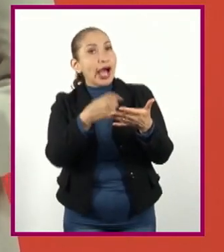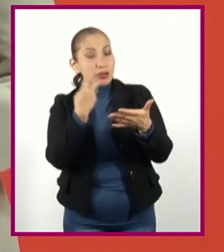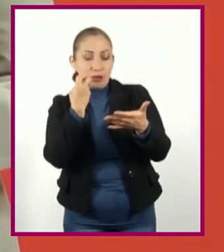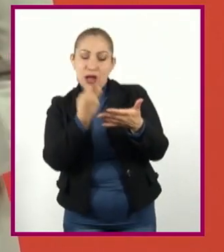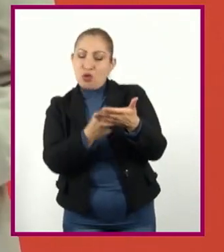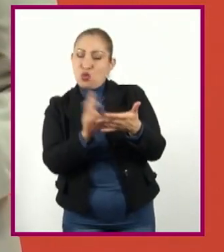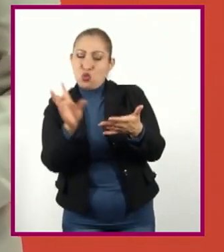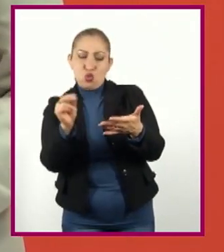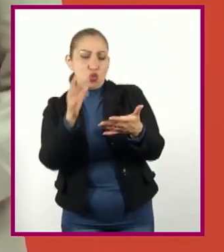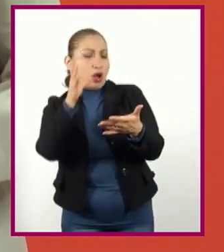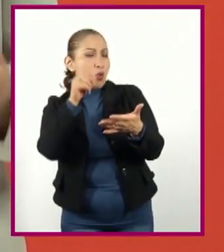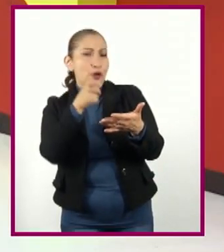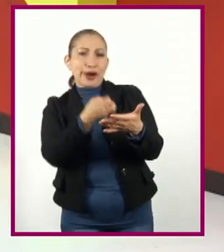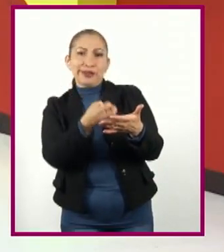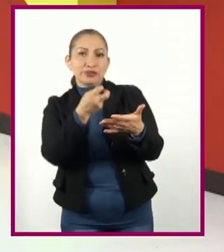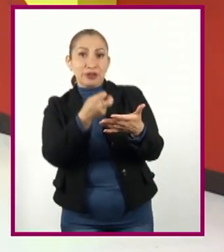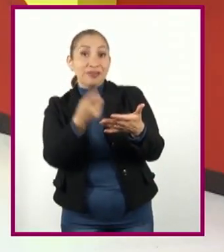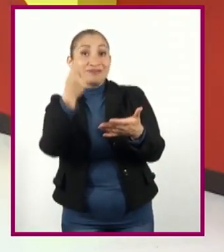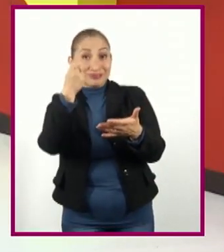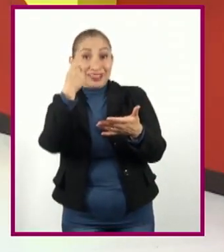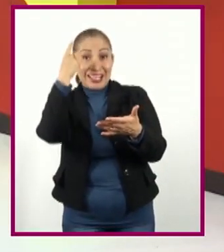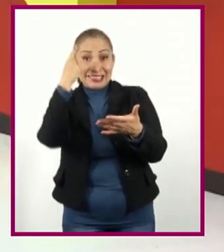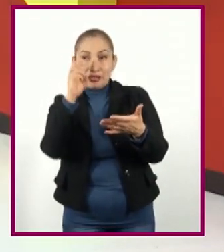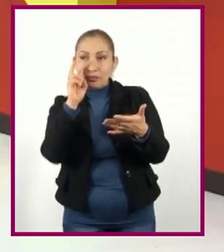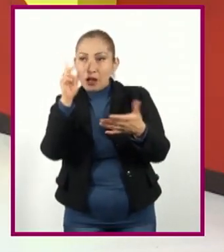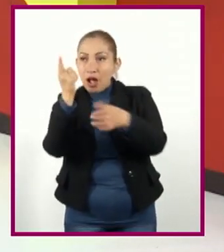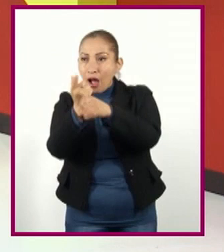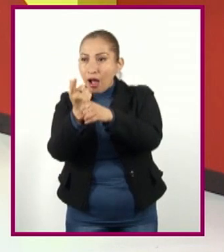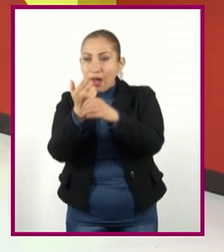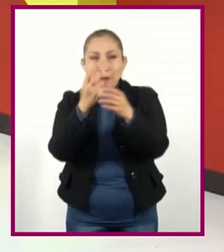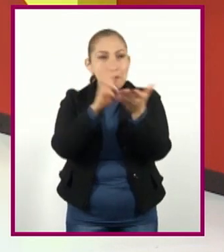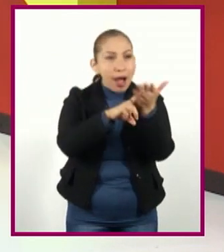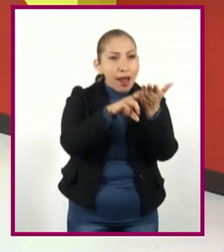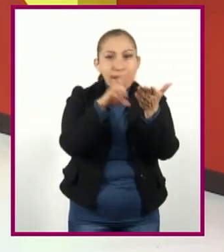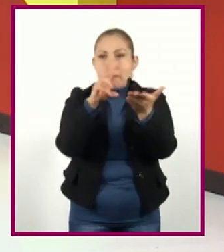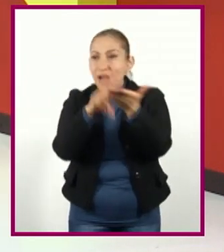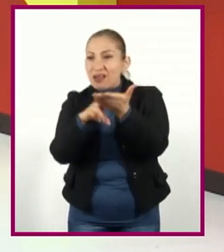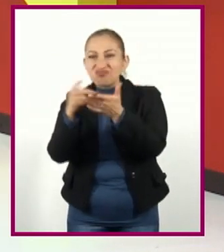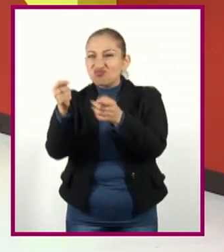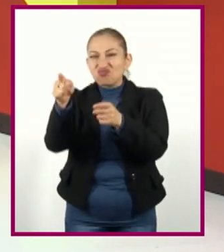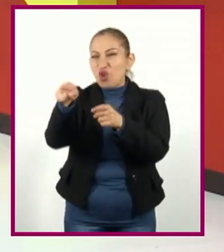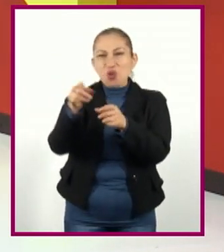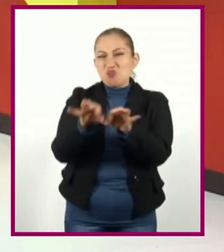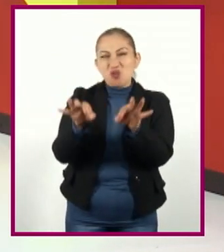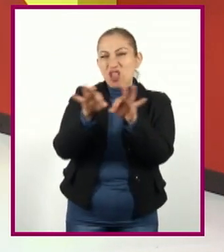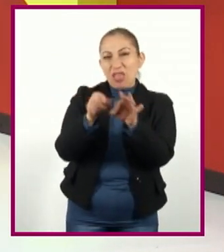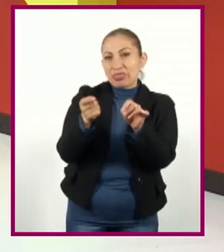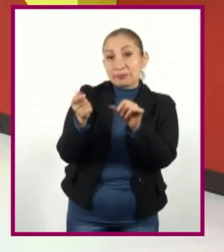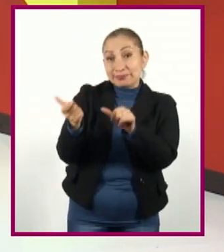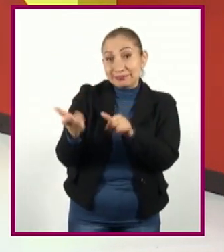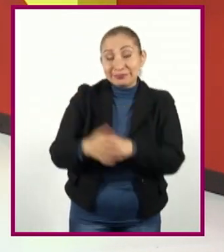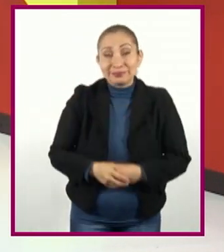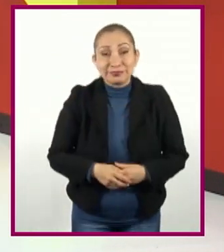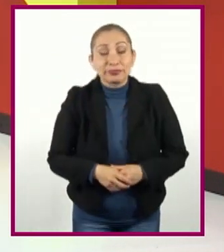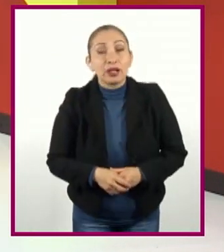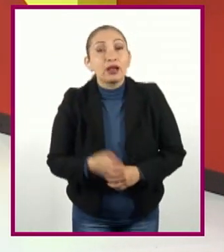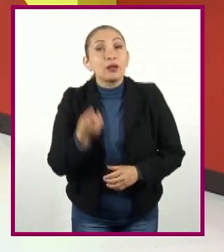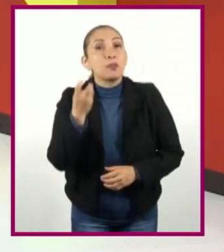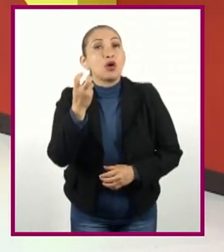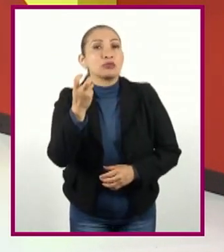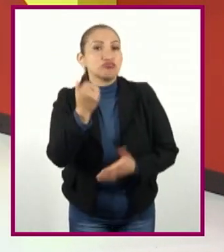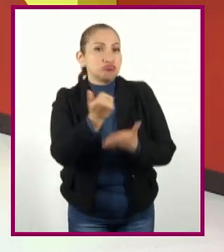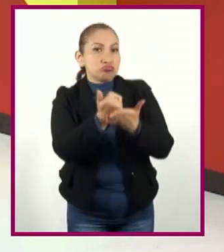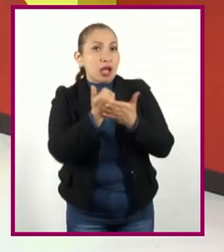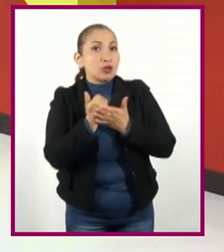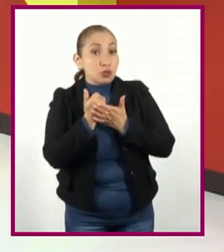critica y se vuelve más fácil distinguir la información importante de la que no lo es. Y por lo tanto nos